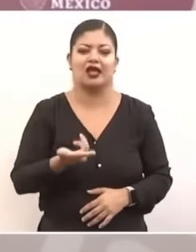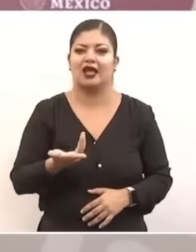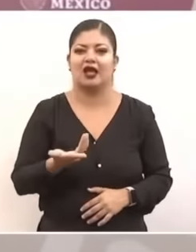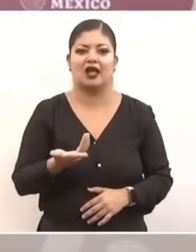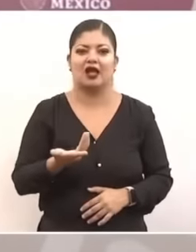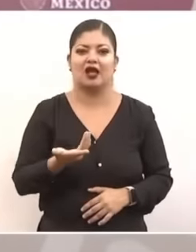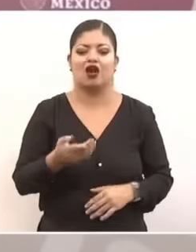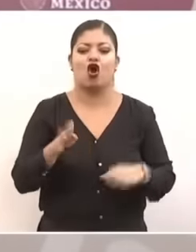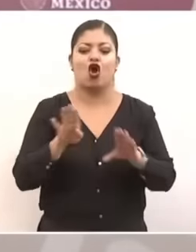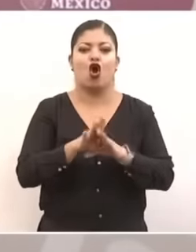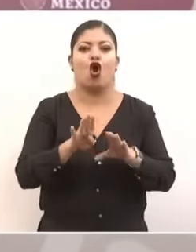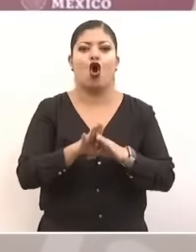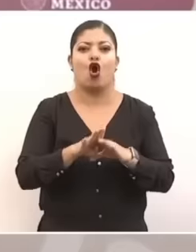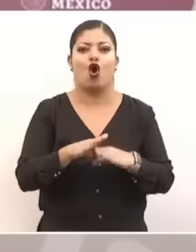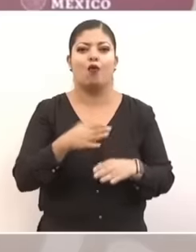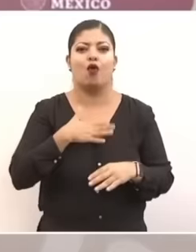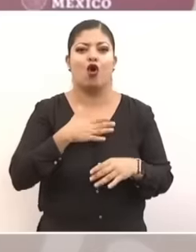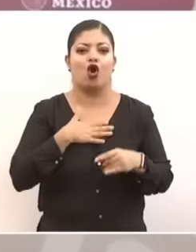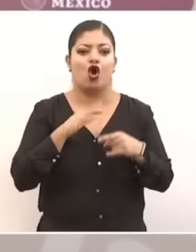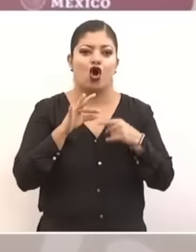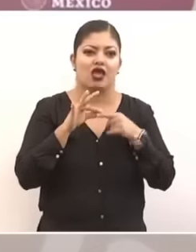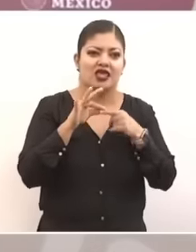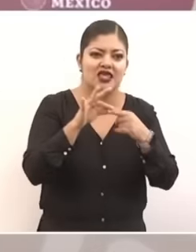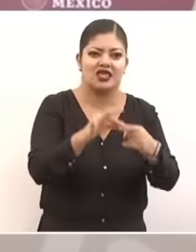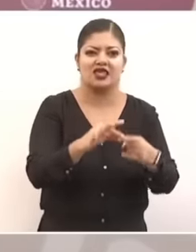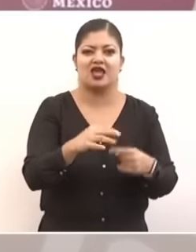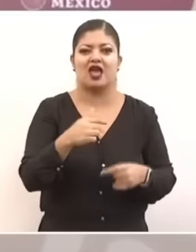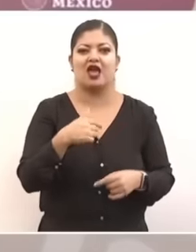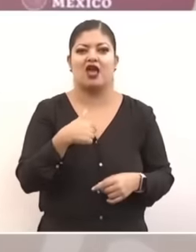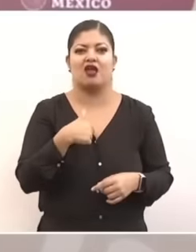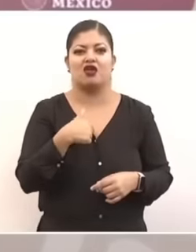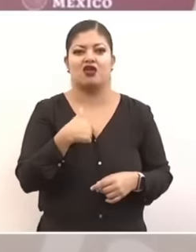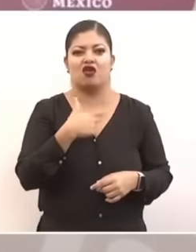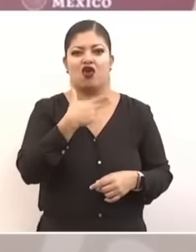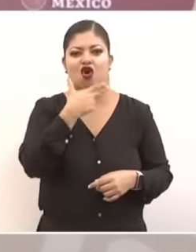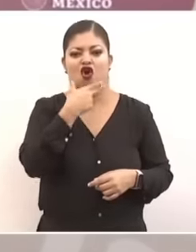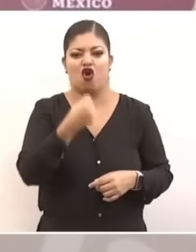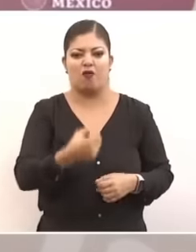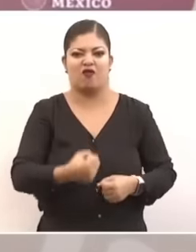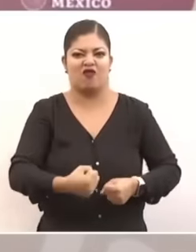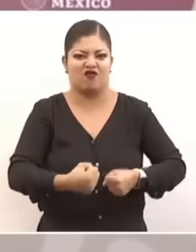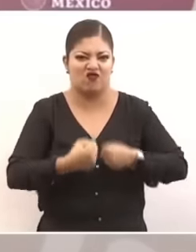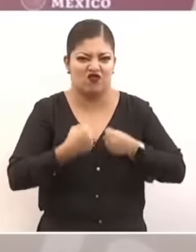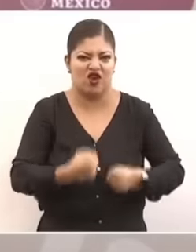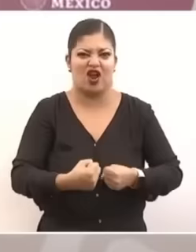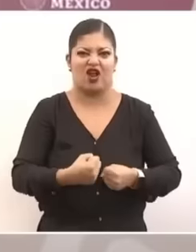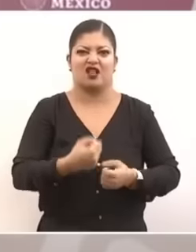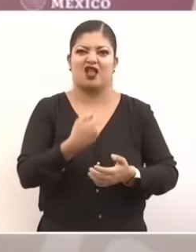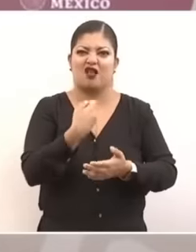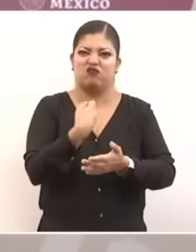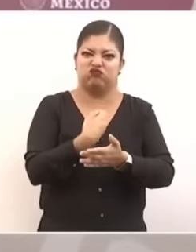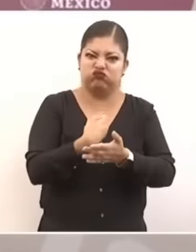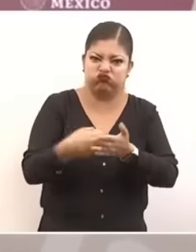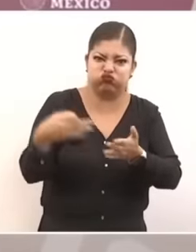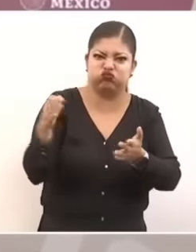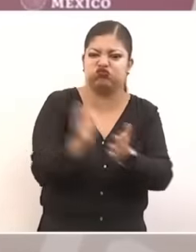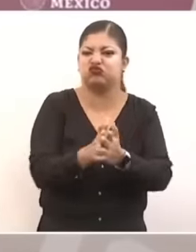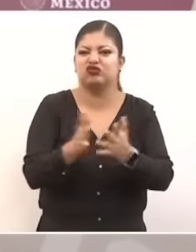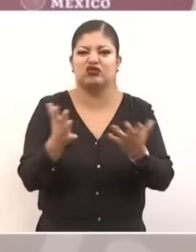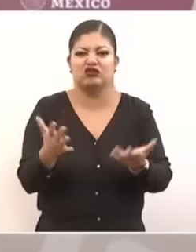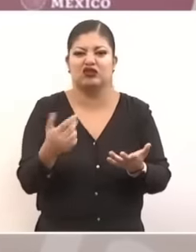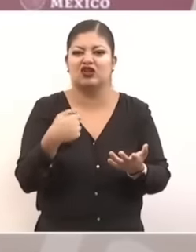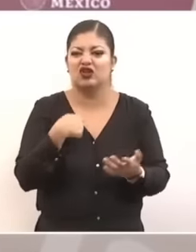no quiero ser guía moral, hombre fuerte, caudillo, mucho menos